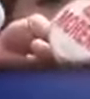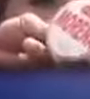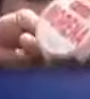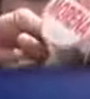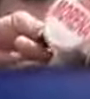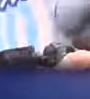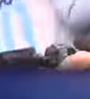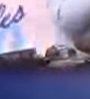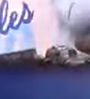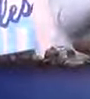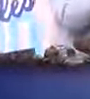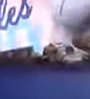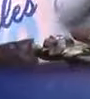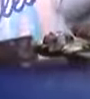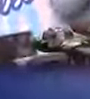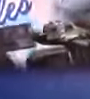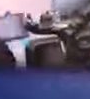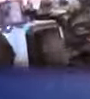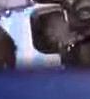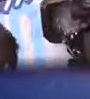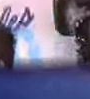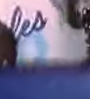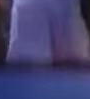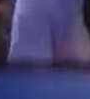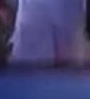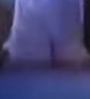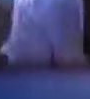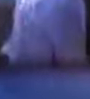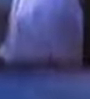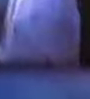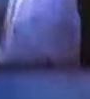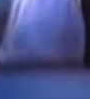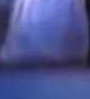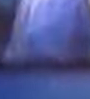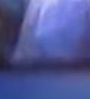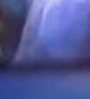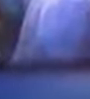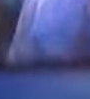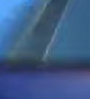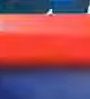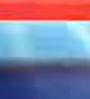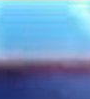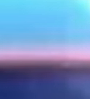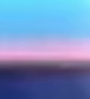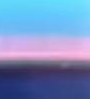Marcela Aguiñaga y Doris Solís se desafiliaron del partido oficialista.